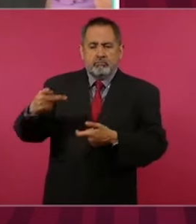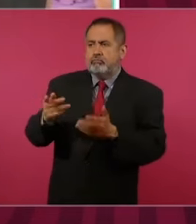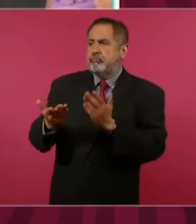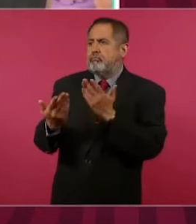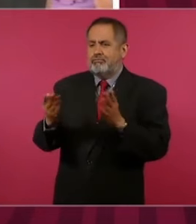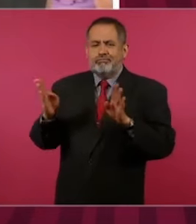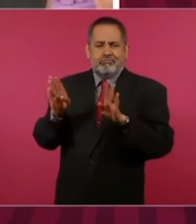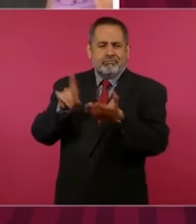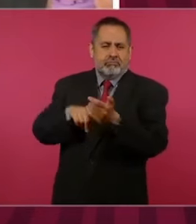usuaria. Muchas felicidades.